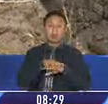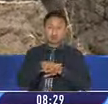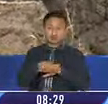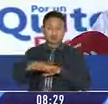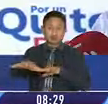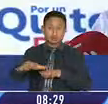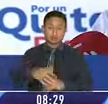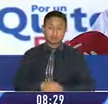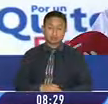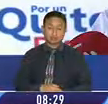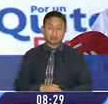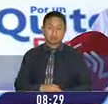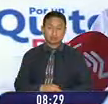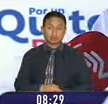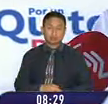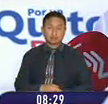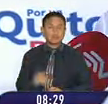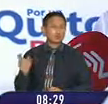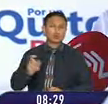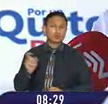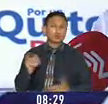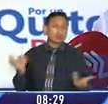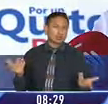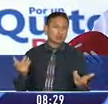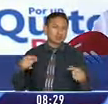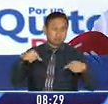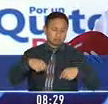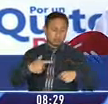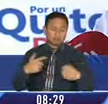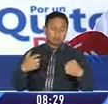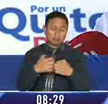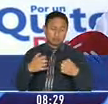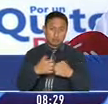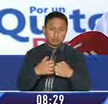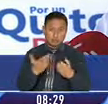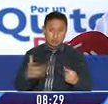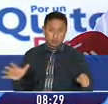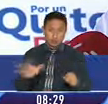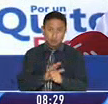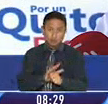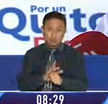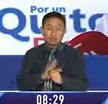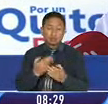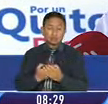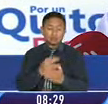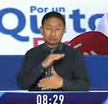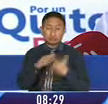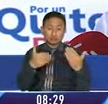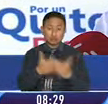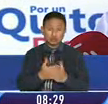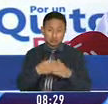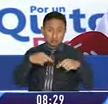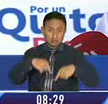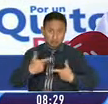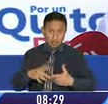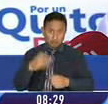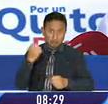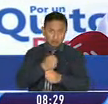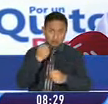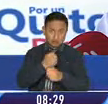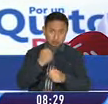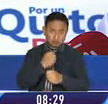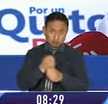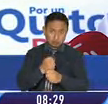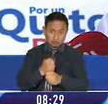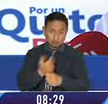parroquias. No es necesaria porque estamos con el equipo, con el equipamiento, los recursos suficientes, tanto